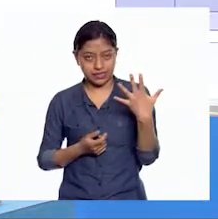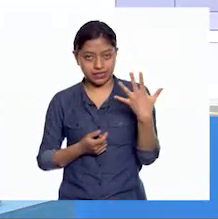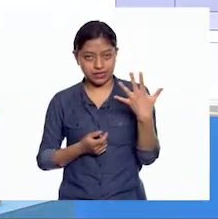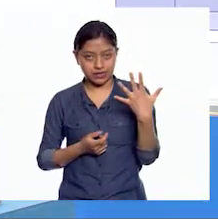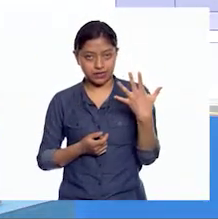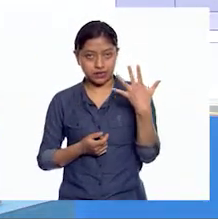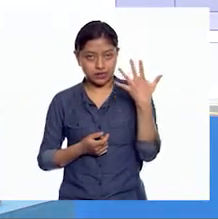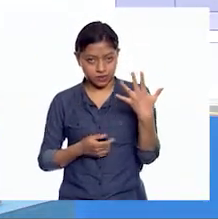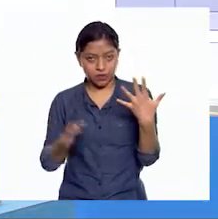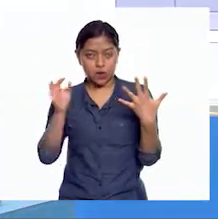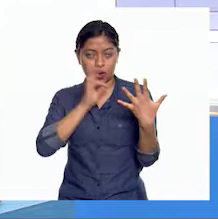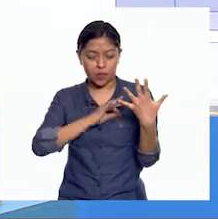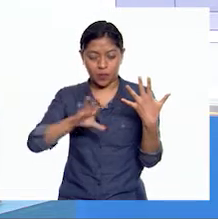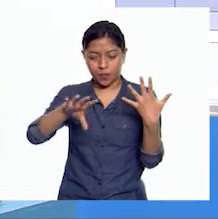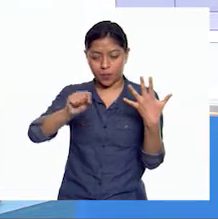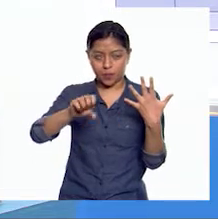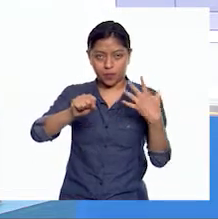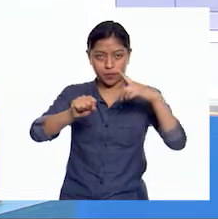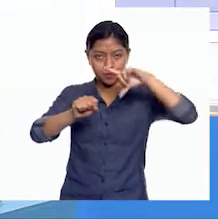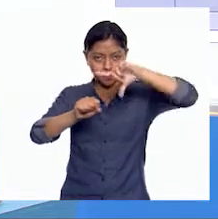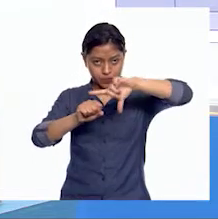será divisor de 60.